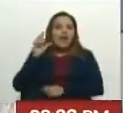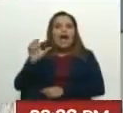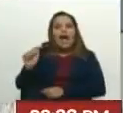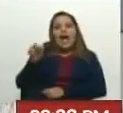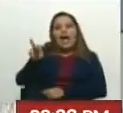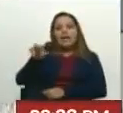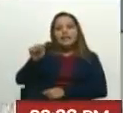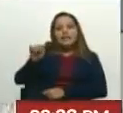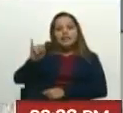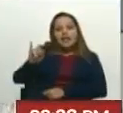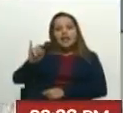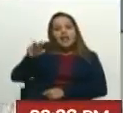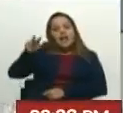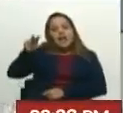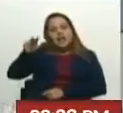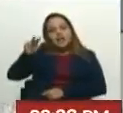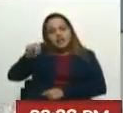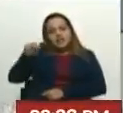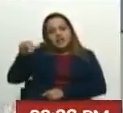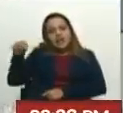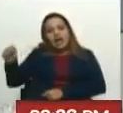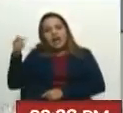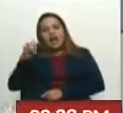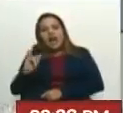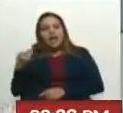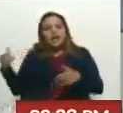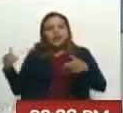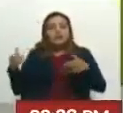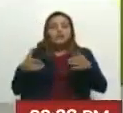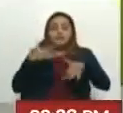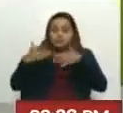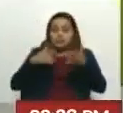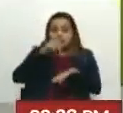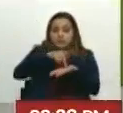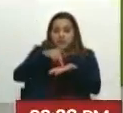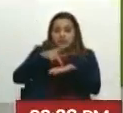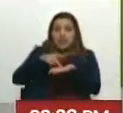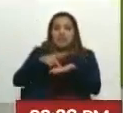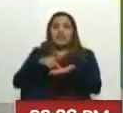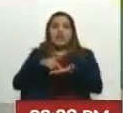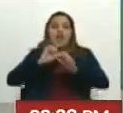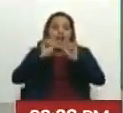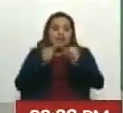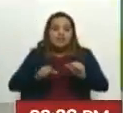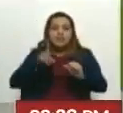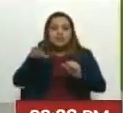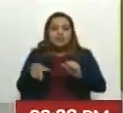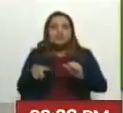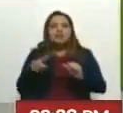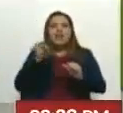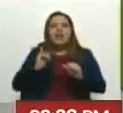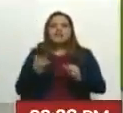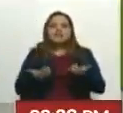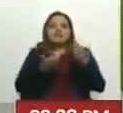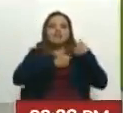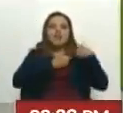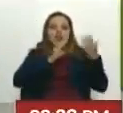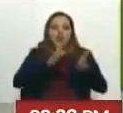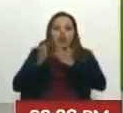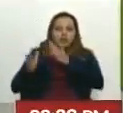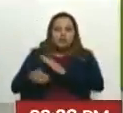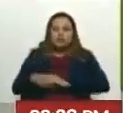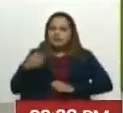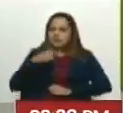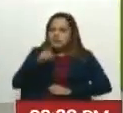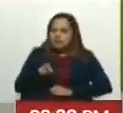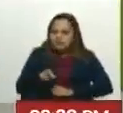es actriz, pero además forma parte de este comité organizador. Ya habíamos conversado el pasado año, yo le decía a Ariana, Ariana, ¿esto no fue este mismo